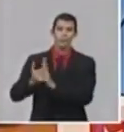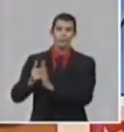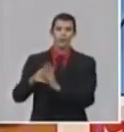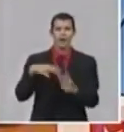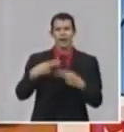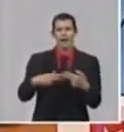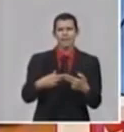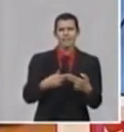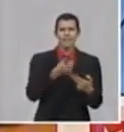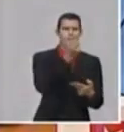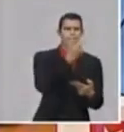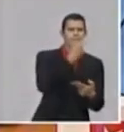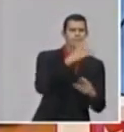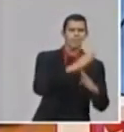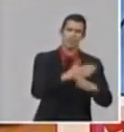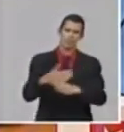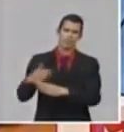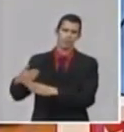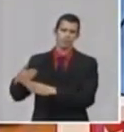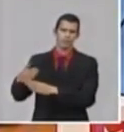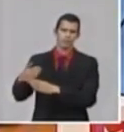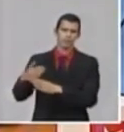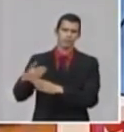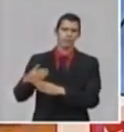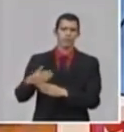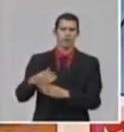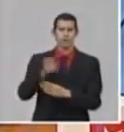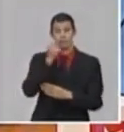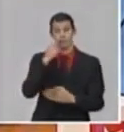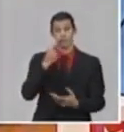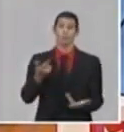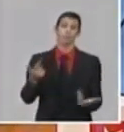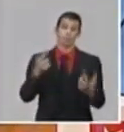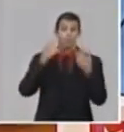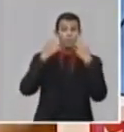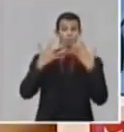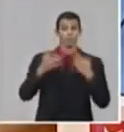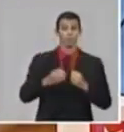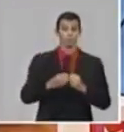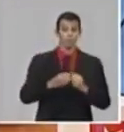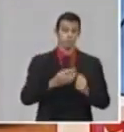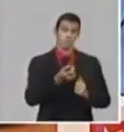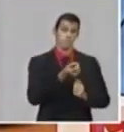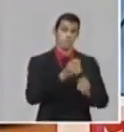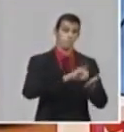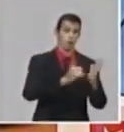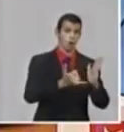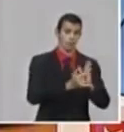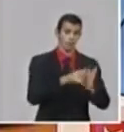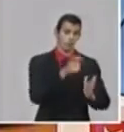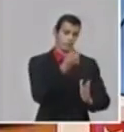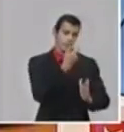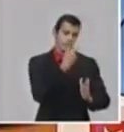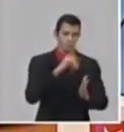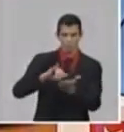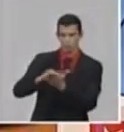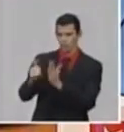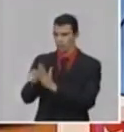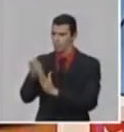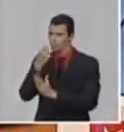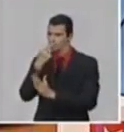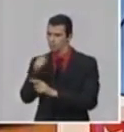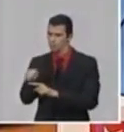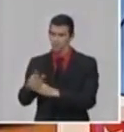a resultar y si van a tener éxito. Por lo tanto, en investigación siempre hay que trabajar en proyectos